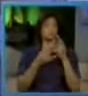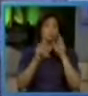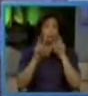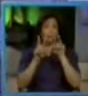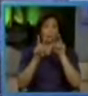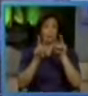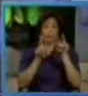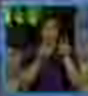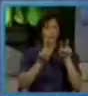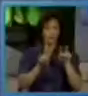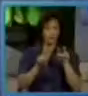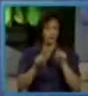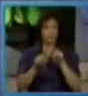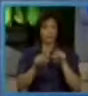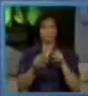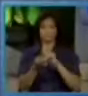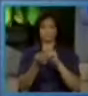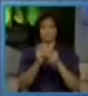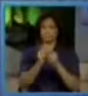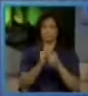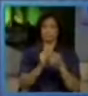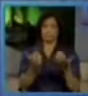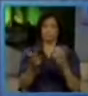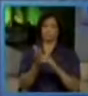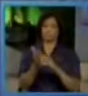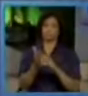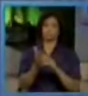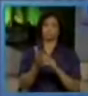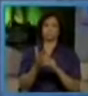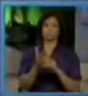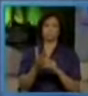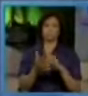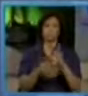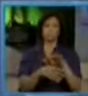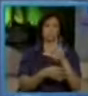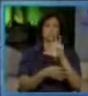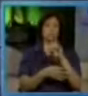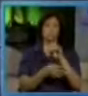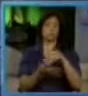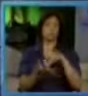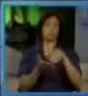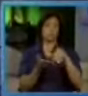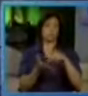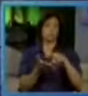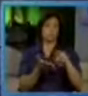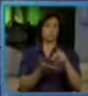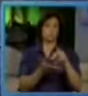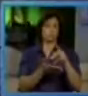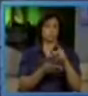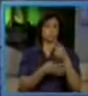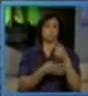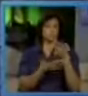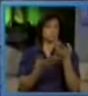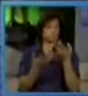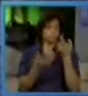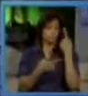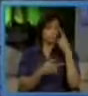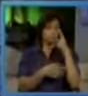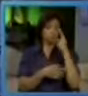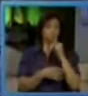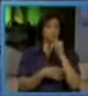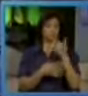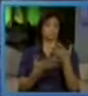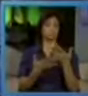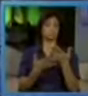a este remozamiento que tiene la catedral que costará unos 50 millones de pesos a fin de que